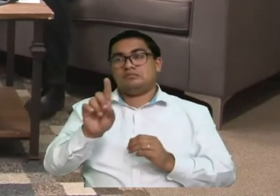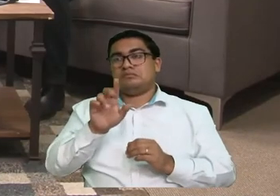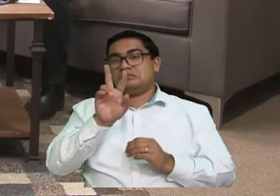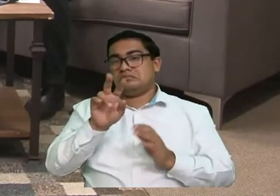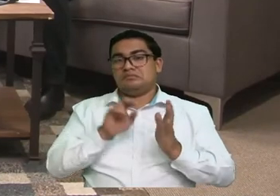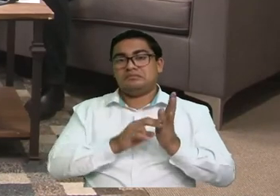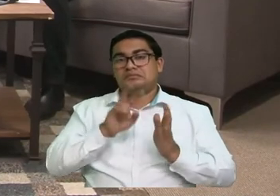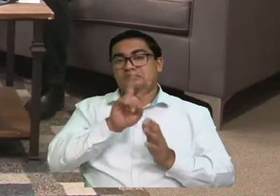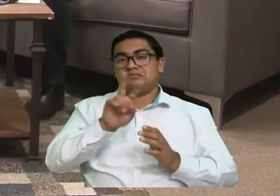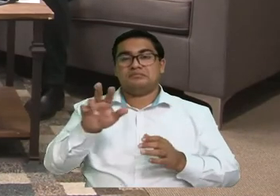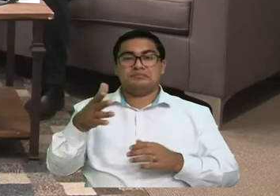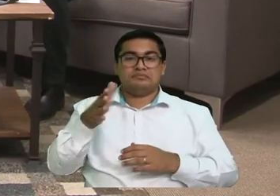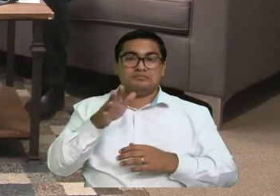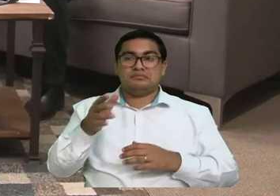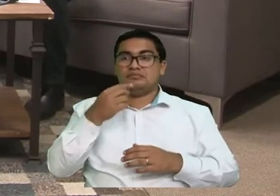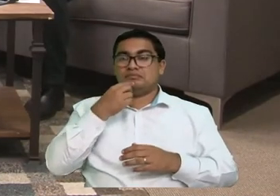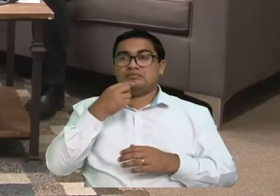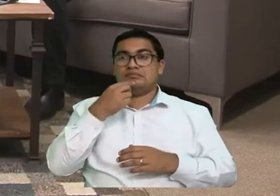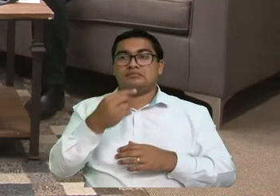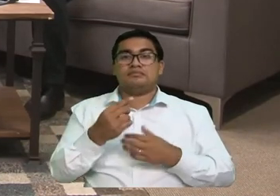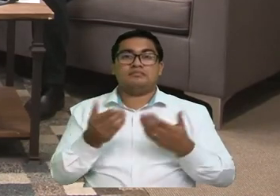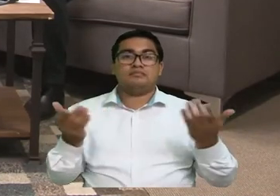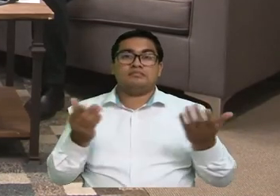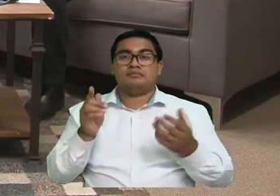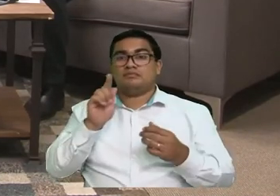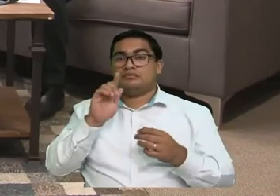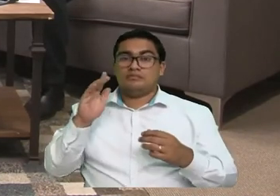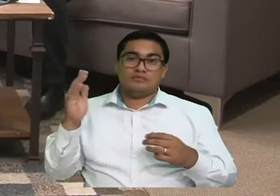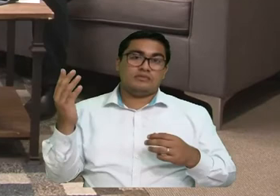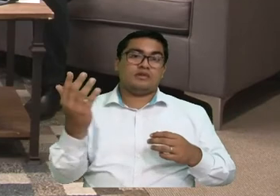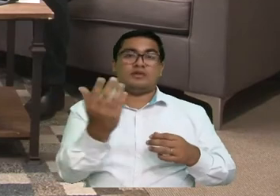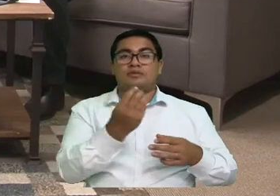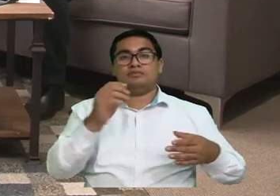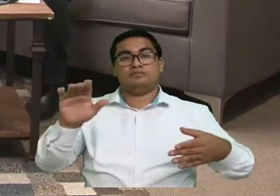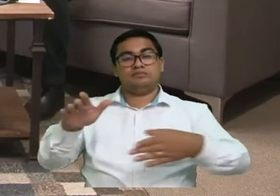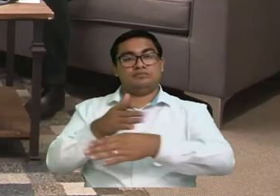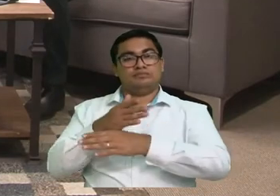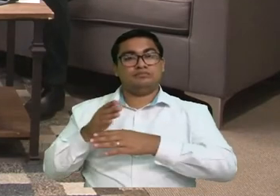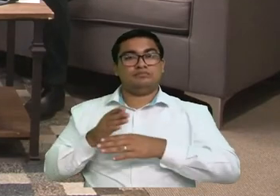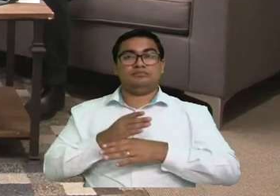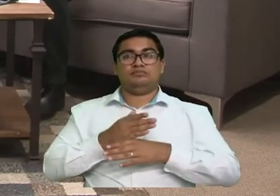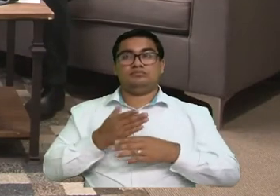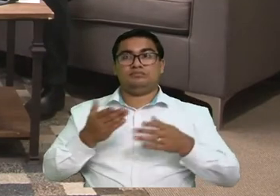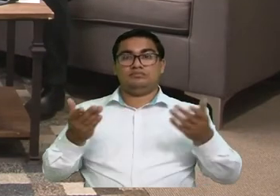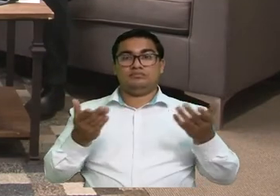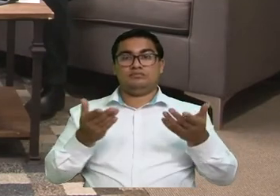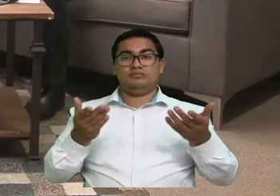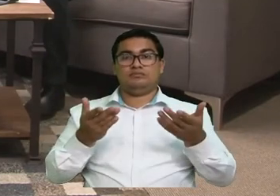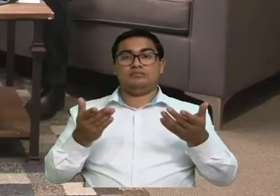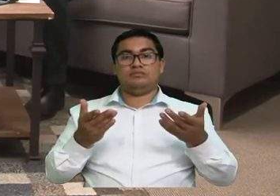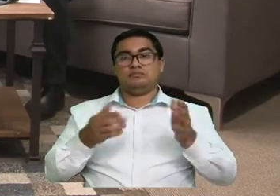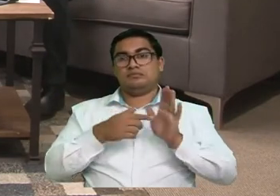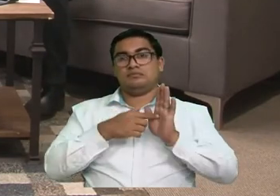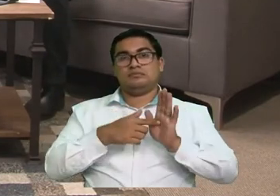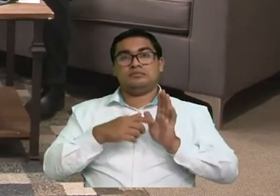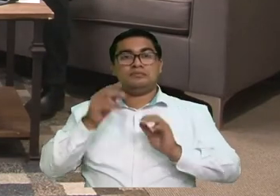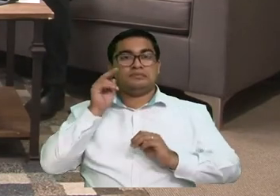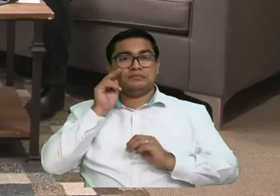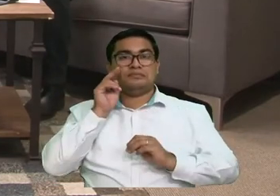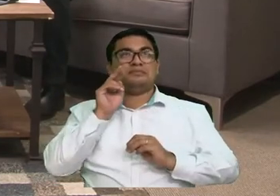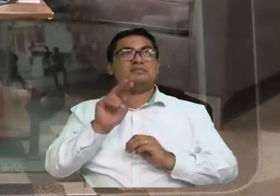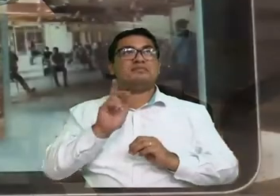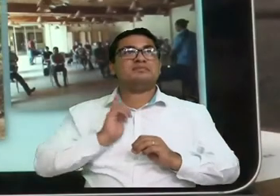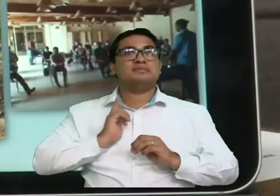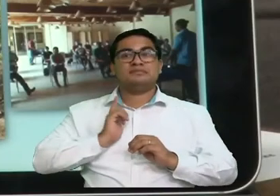2021-2022. Es decir, todos estos pequeños productores, ¿ya? Que si vos ves, sí, ahí, por aquí favor.